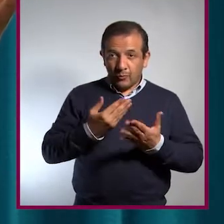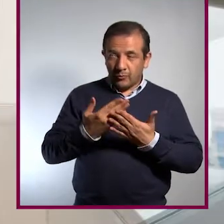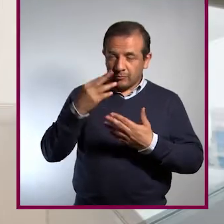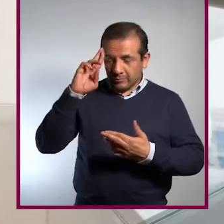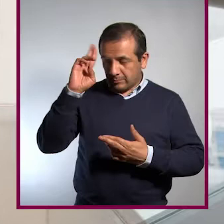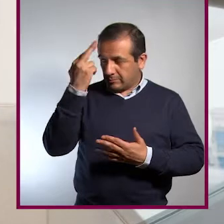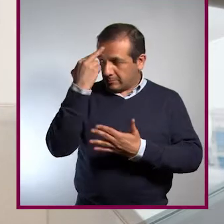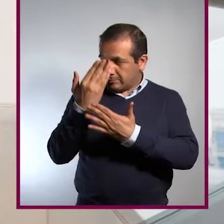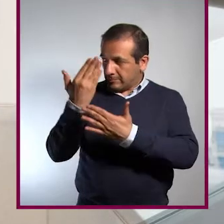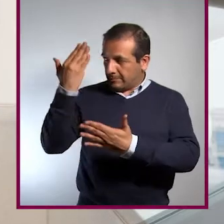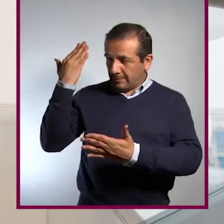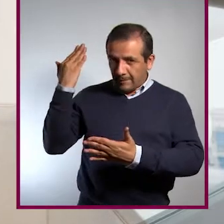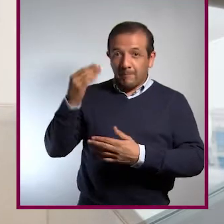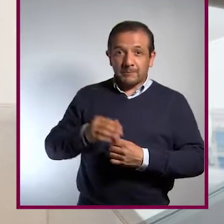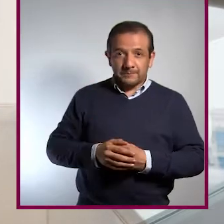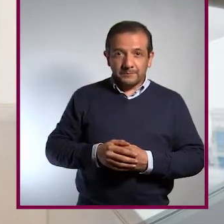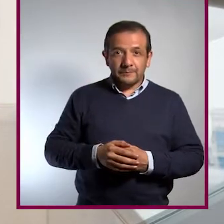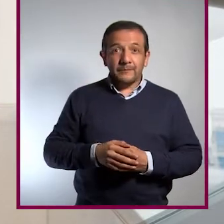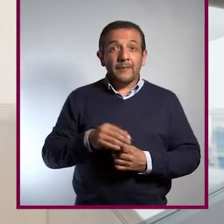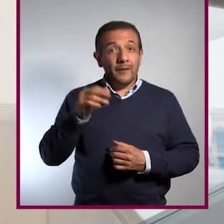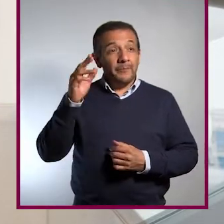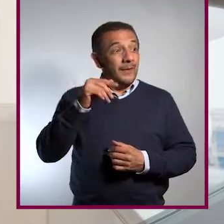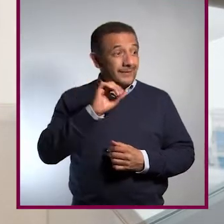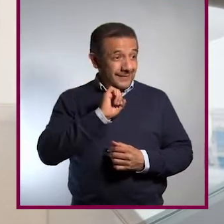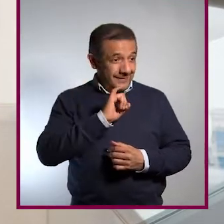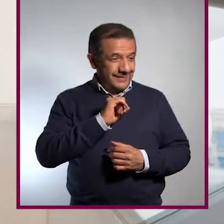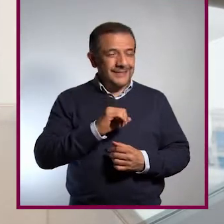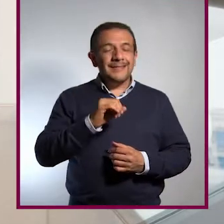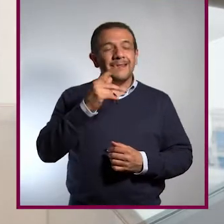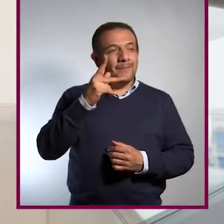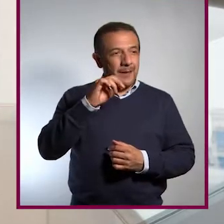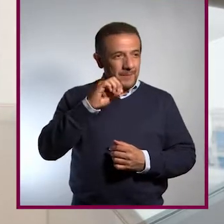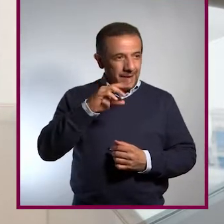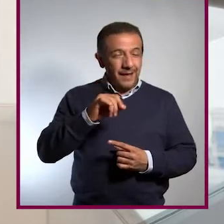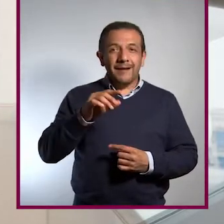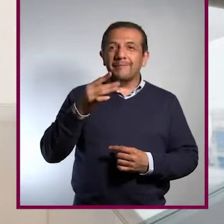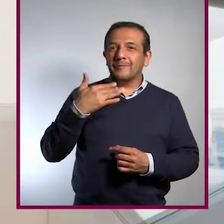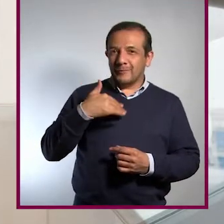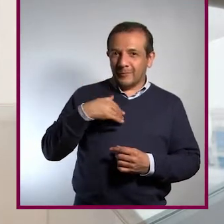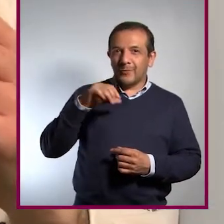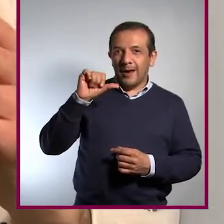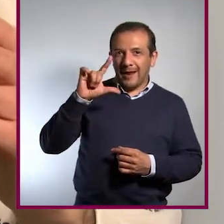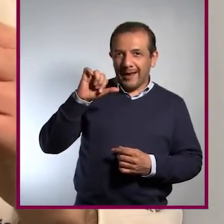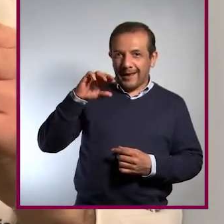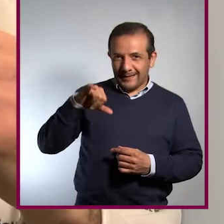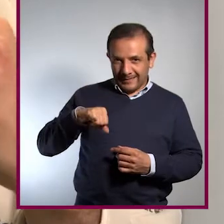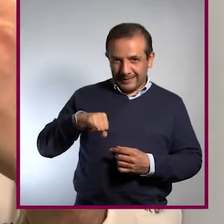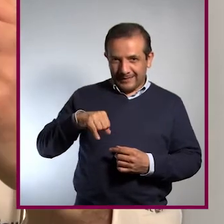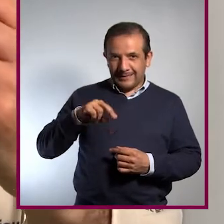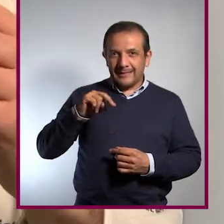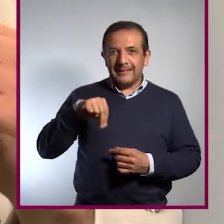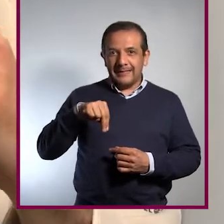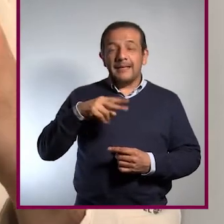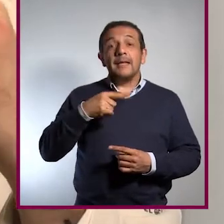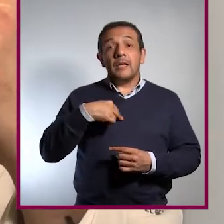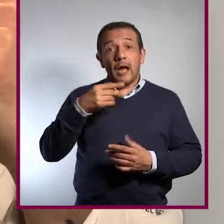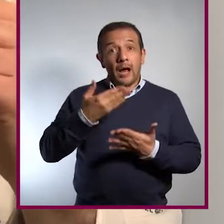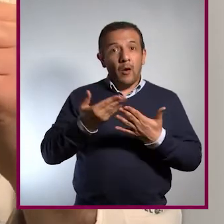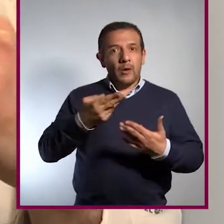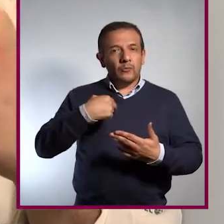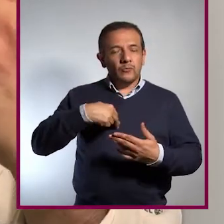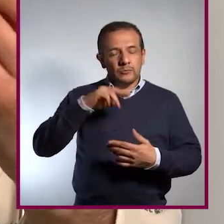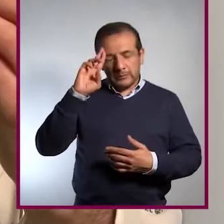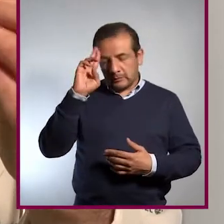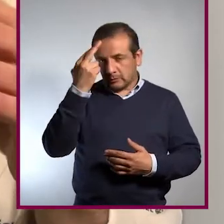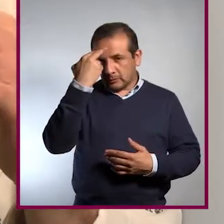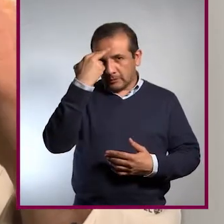pasado? Así es, Pamela. Hola, yo soy Alan Macié. En este episodio haremos un repaso por la historia